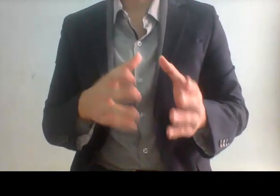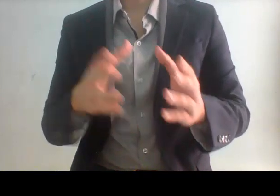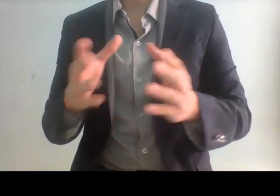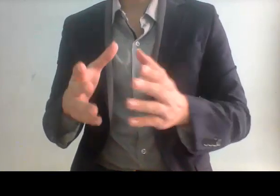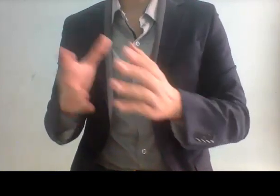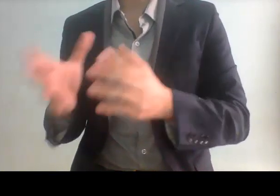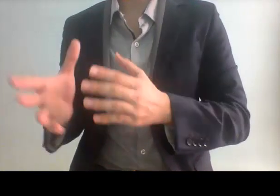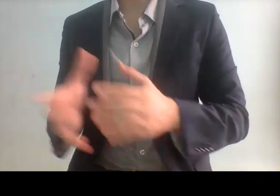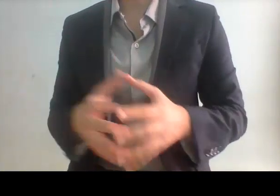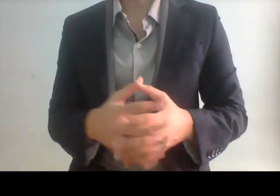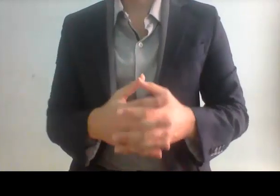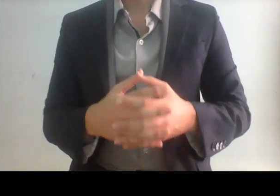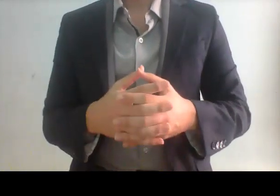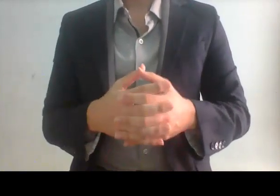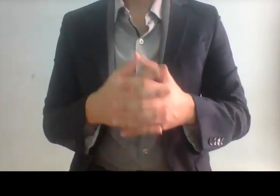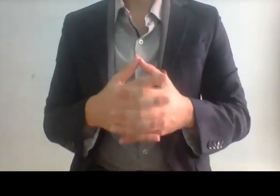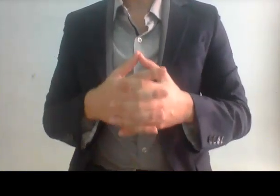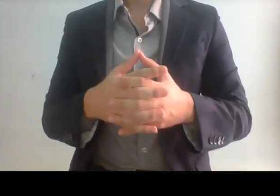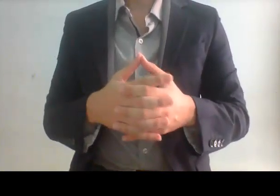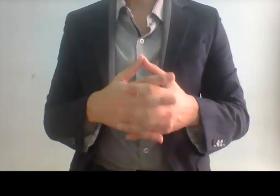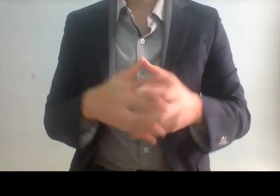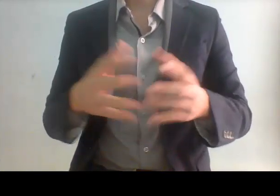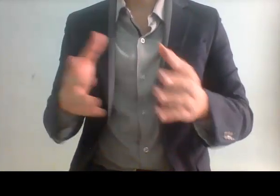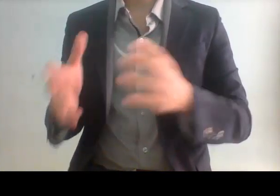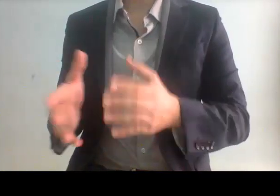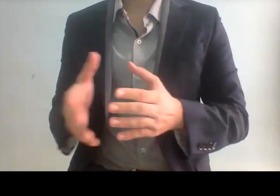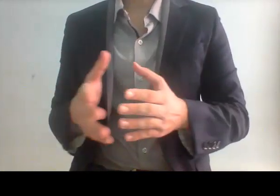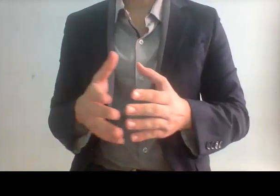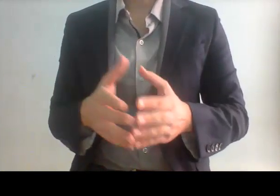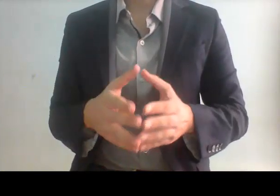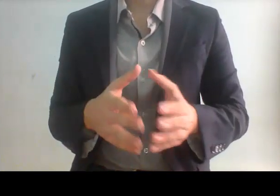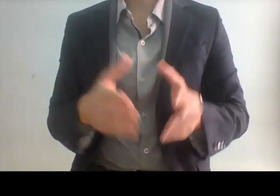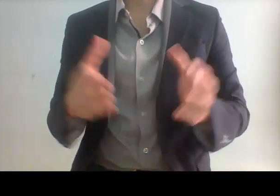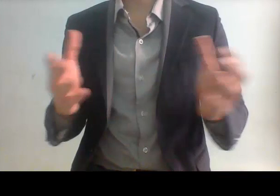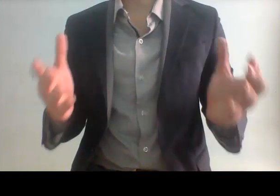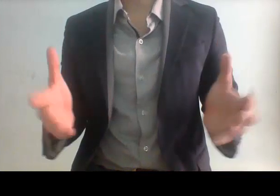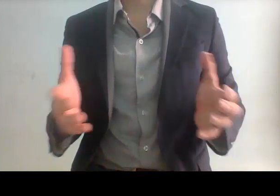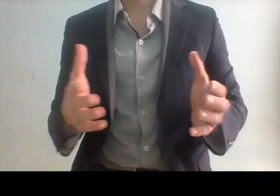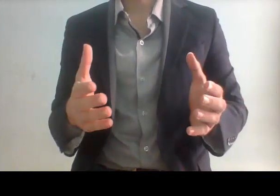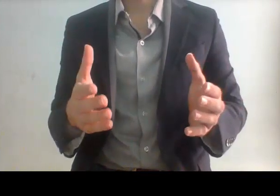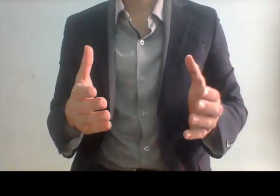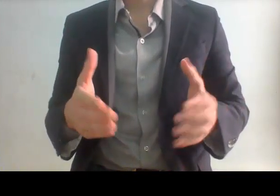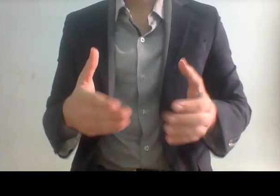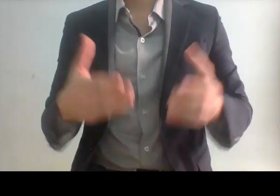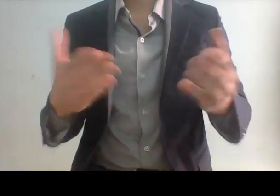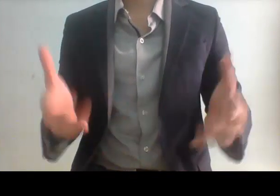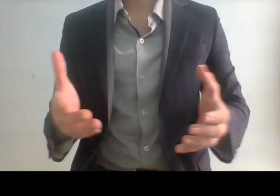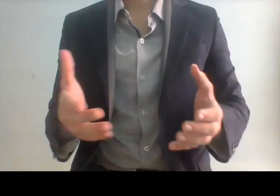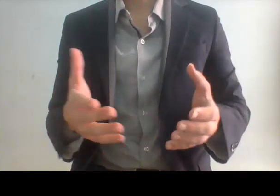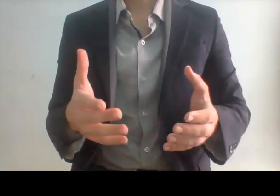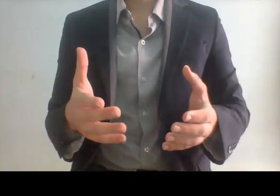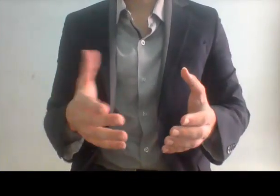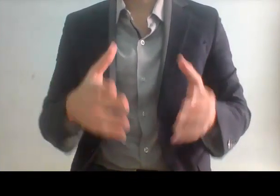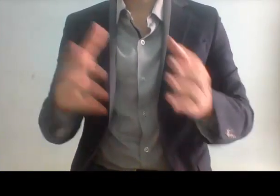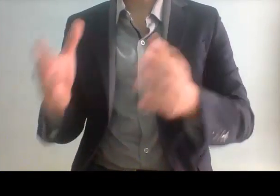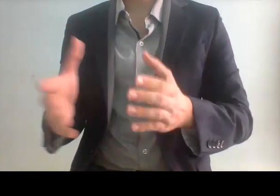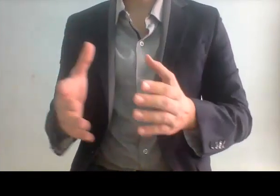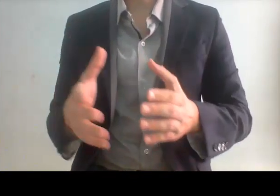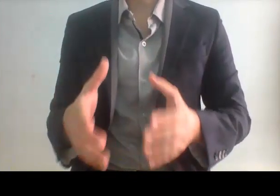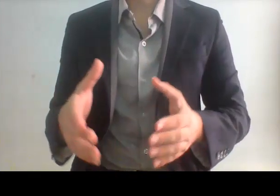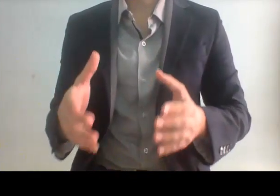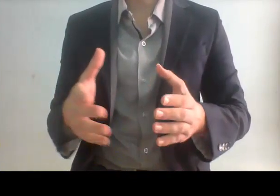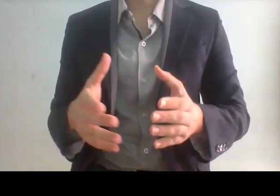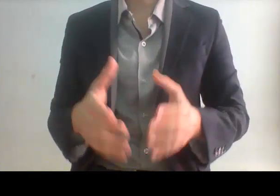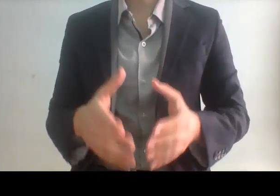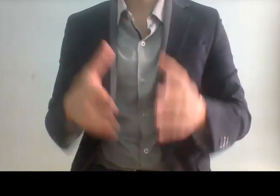cerca de 2.300 millones de pesos, en los cuales se hicieron mediante este tipo de empresas que hacían operaciones simuladas. Y le repito, también además de